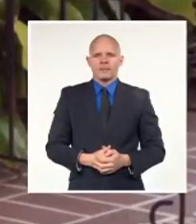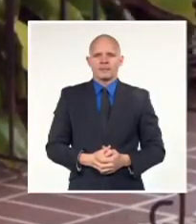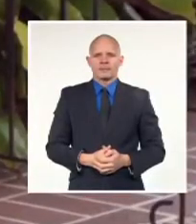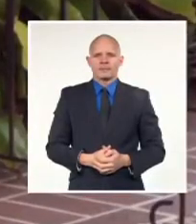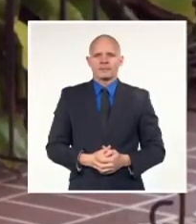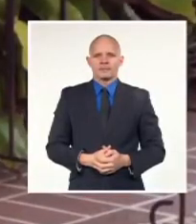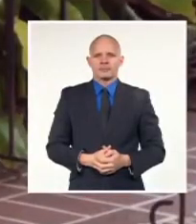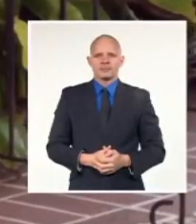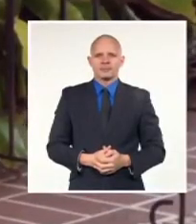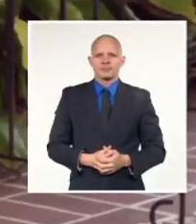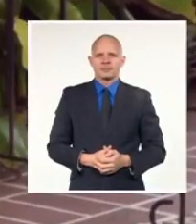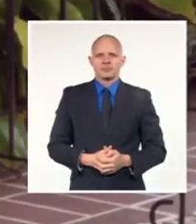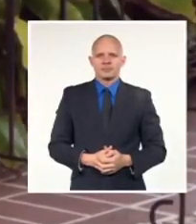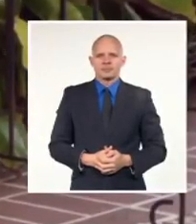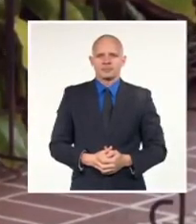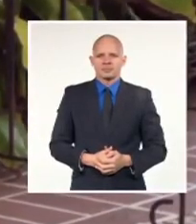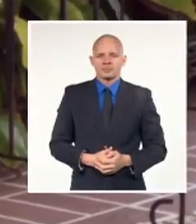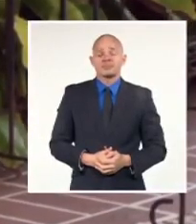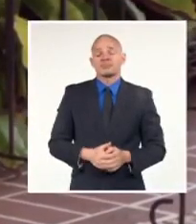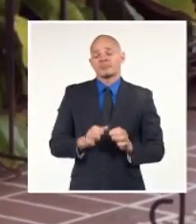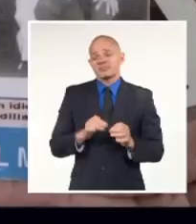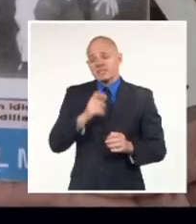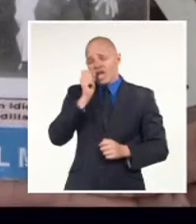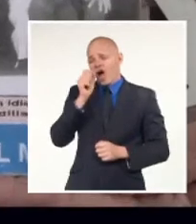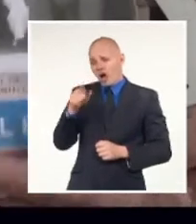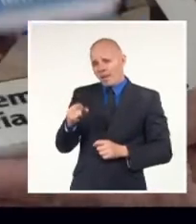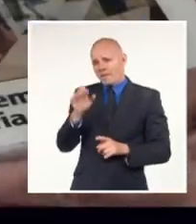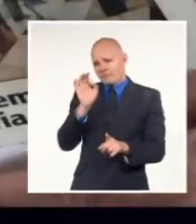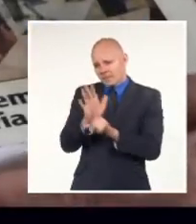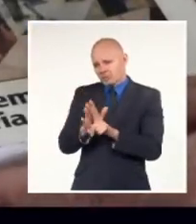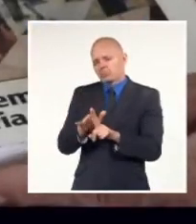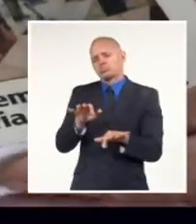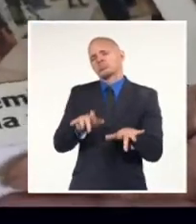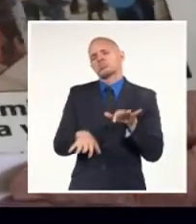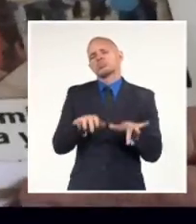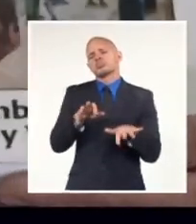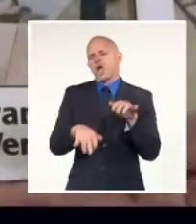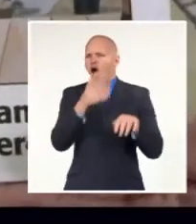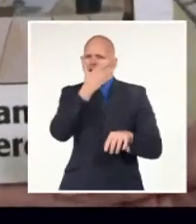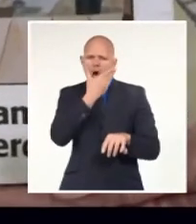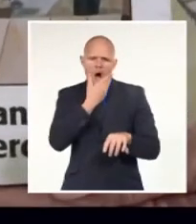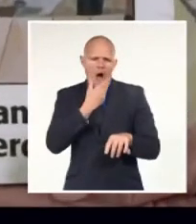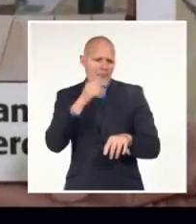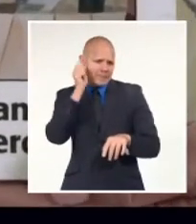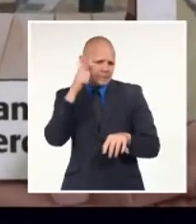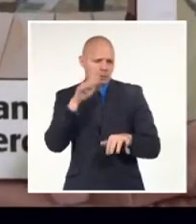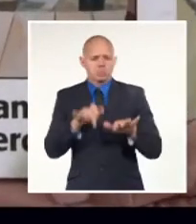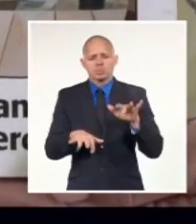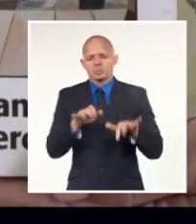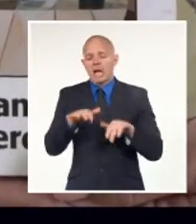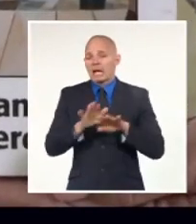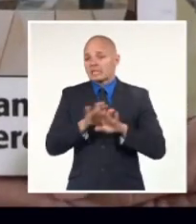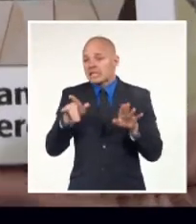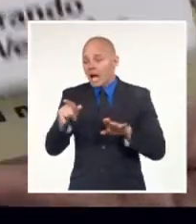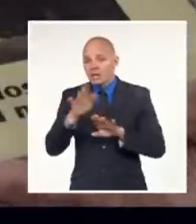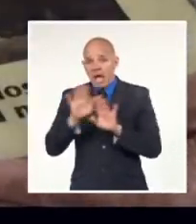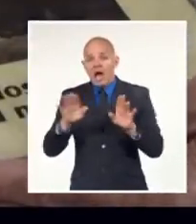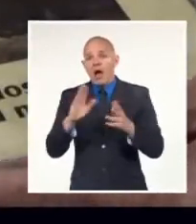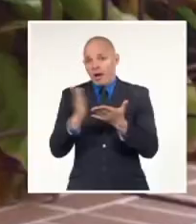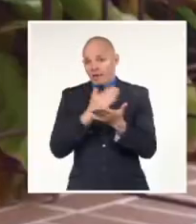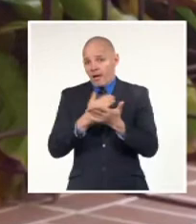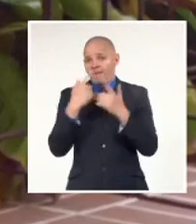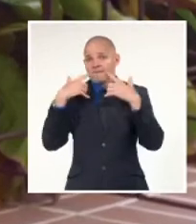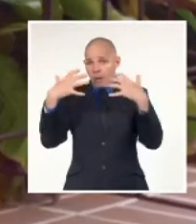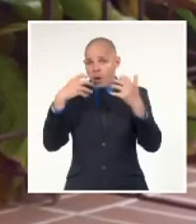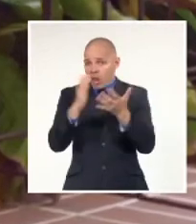Rafael empezó a escribir desde muy joven. Y bueno, ya tiene publicado 8 libros. Ya hace más de